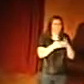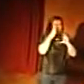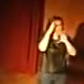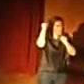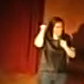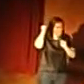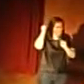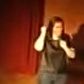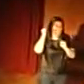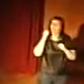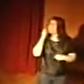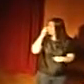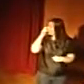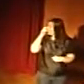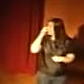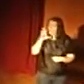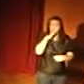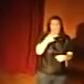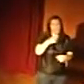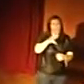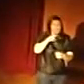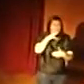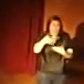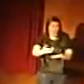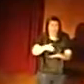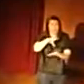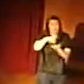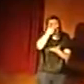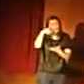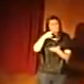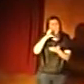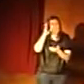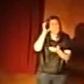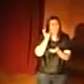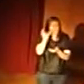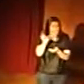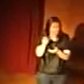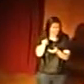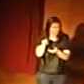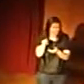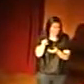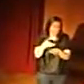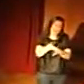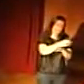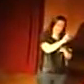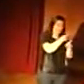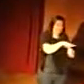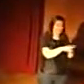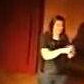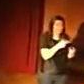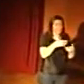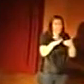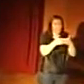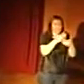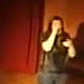el el el actual museo reina Sofía entonces hospital de San Carlos a terminar su último piso la la desaparecida puerta de